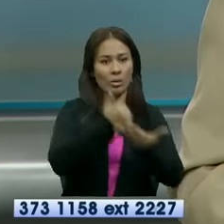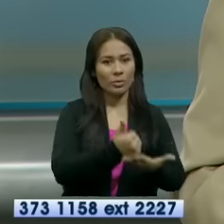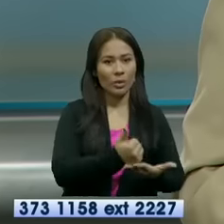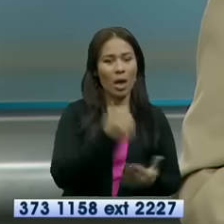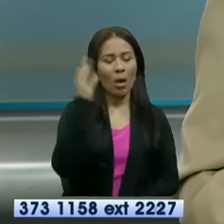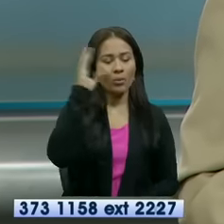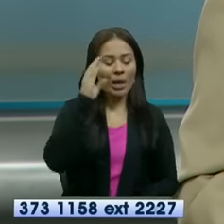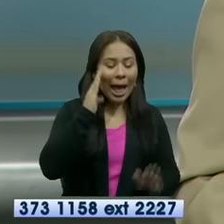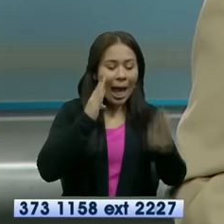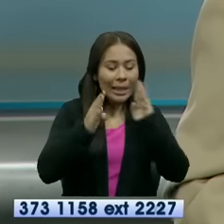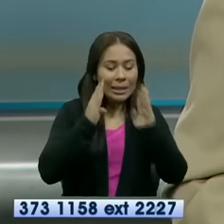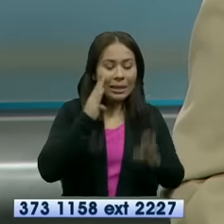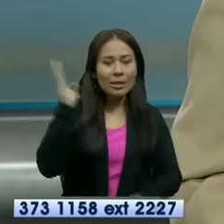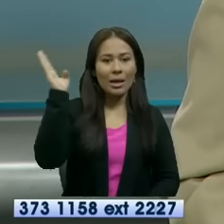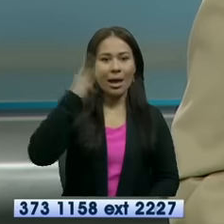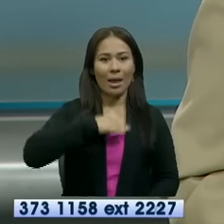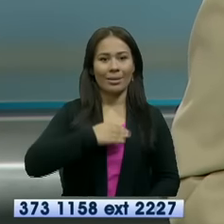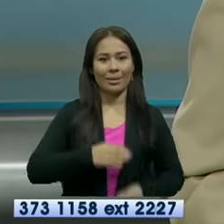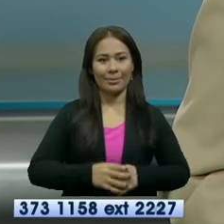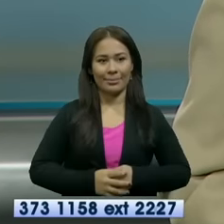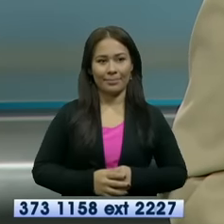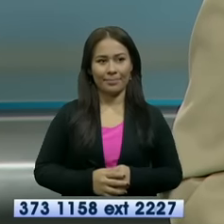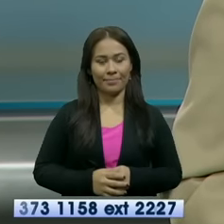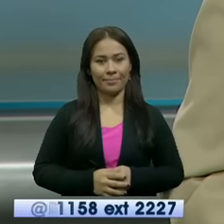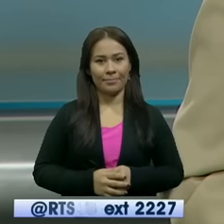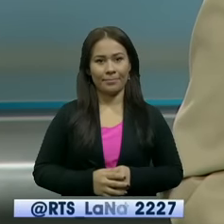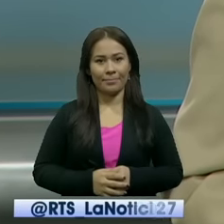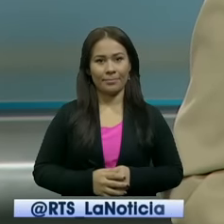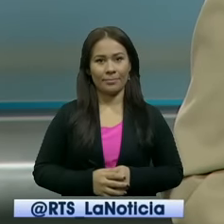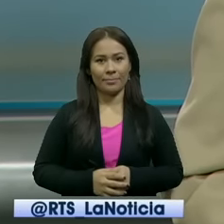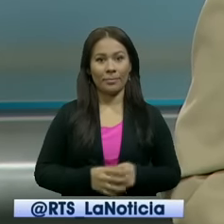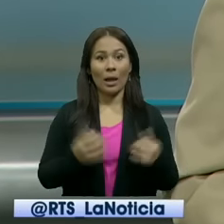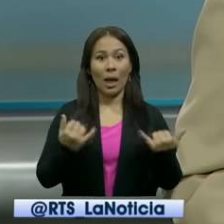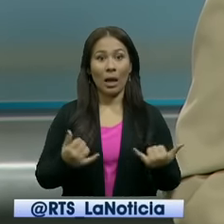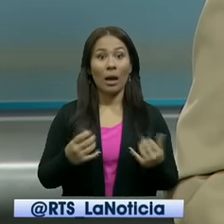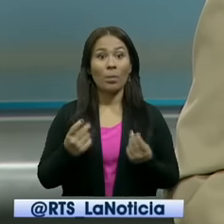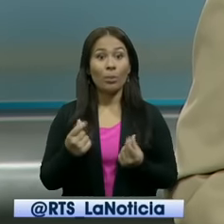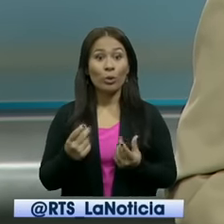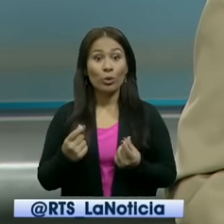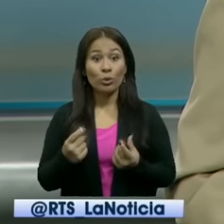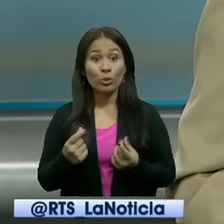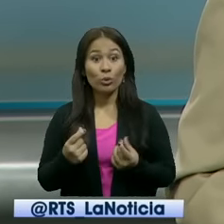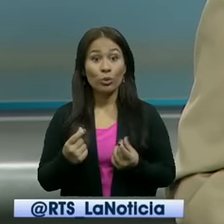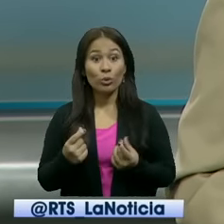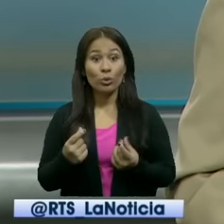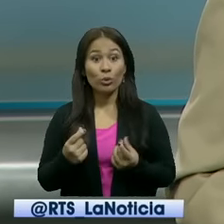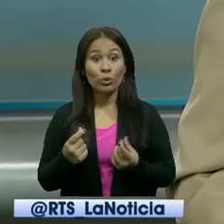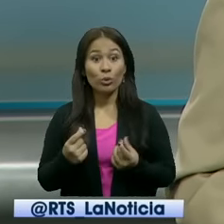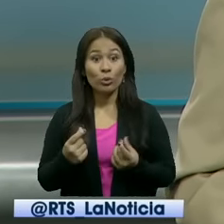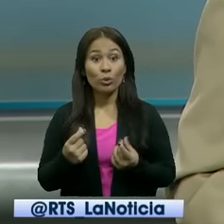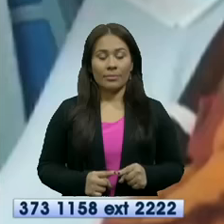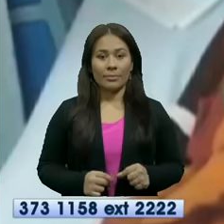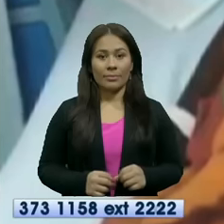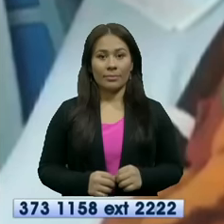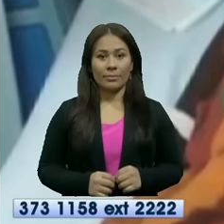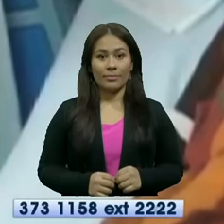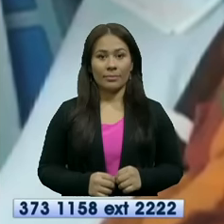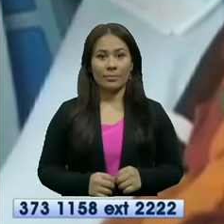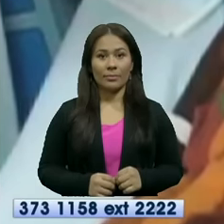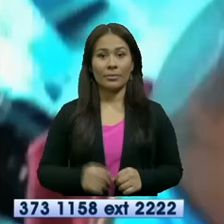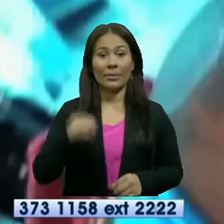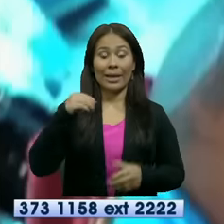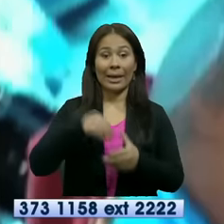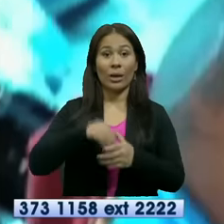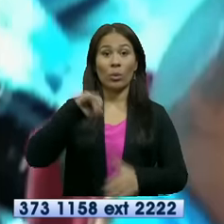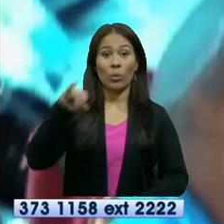está atendiendo gratuitamente. Mientras tanto, pronto será sometida a una intervención quirúrgica. En julio